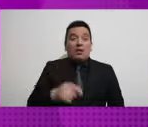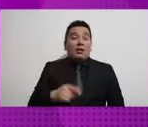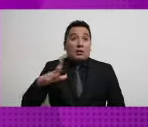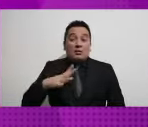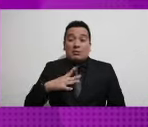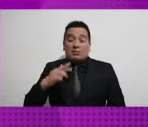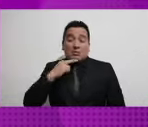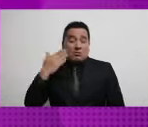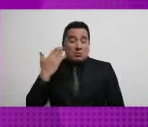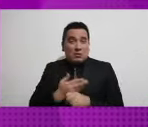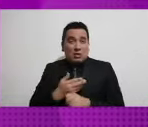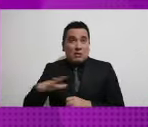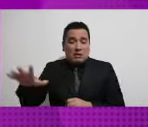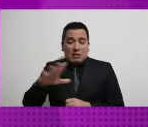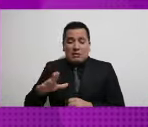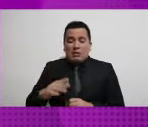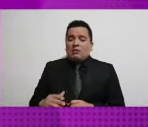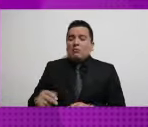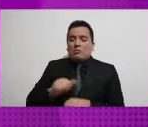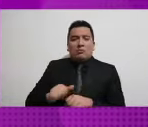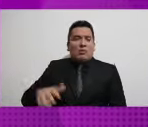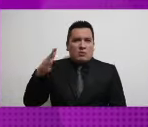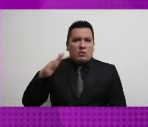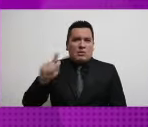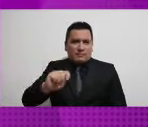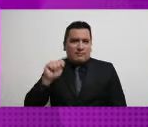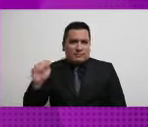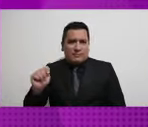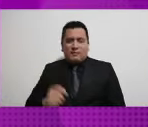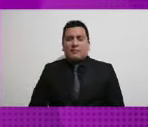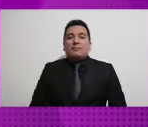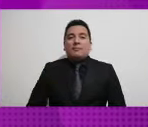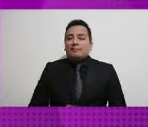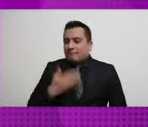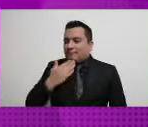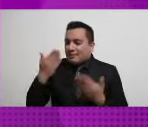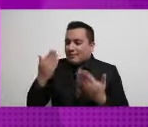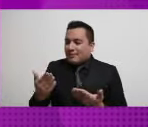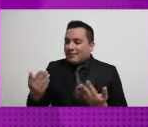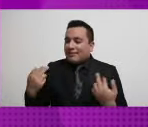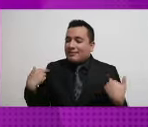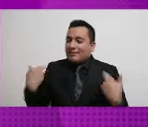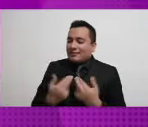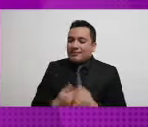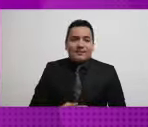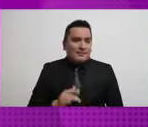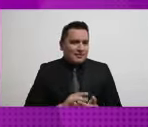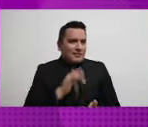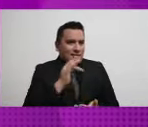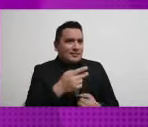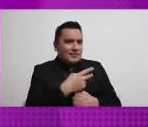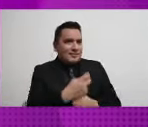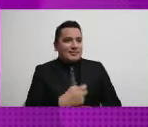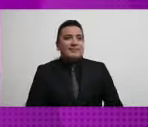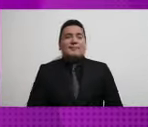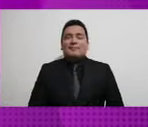con cabecera en Torreón del Instituto Electoral de Coahuila. Bienvenida, maestra. Muchísimas gracias, licenciado. Gracias por